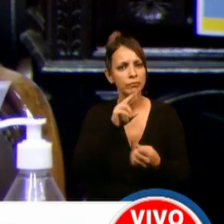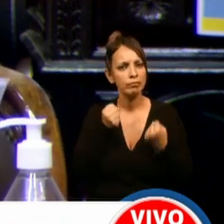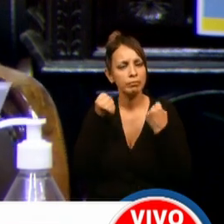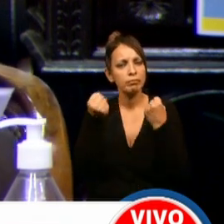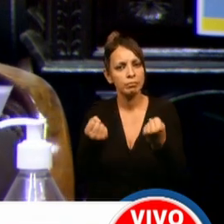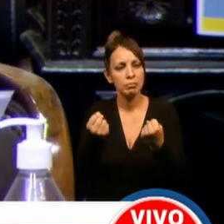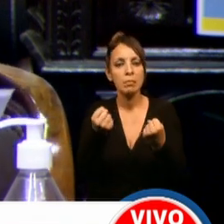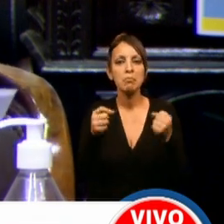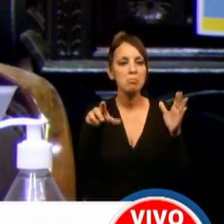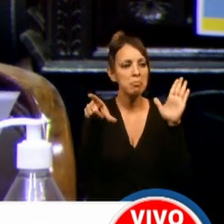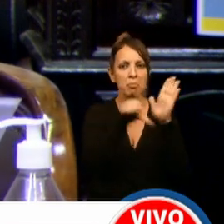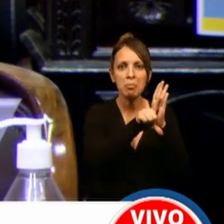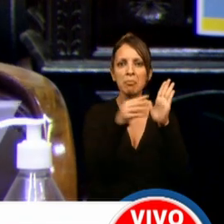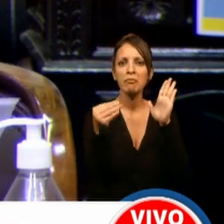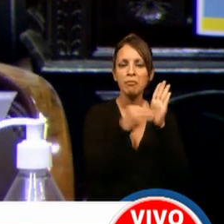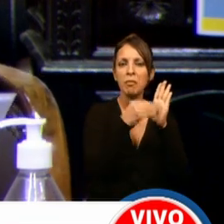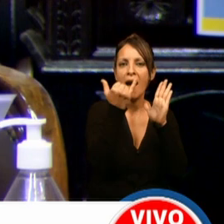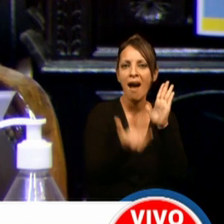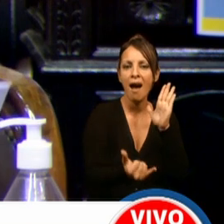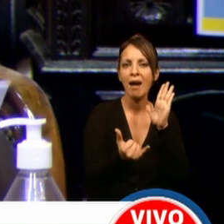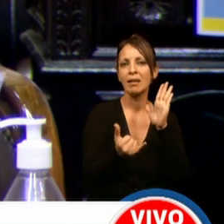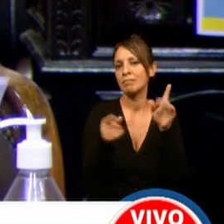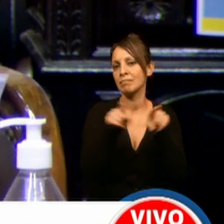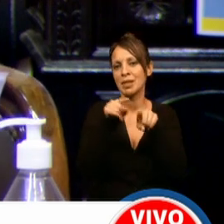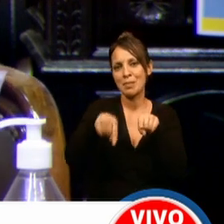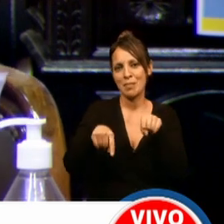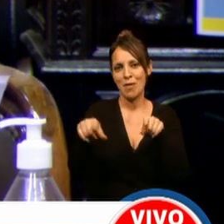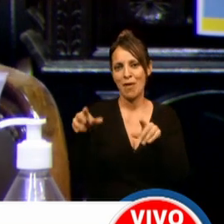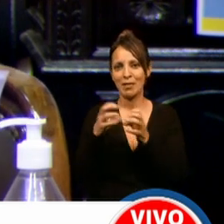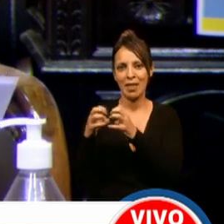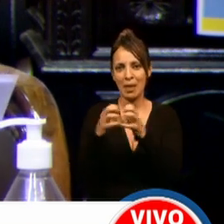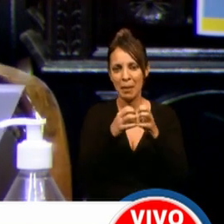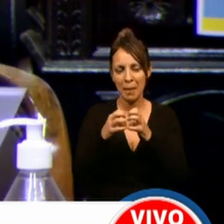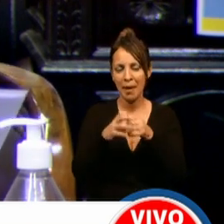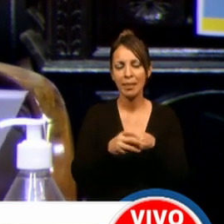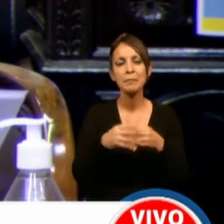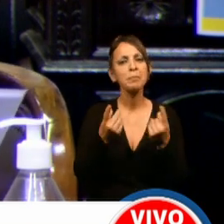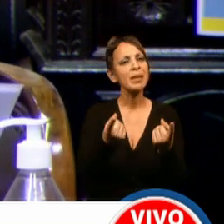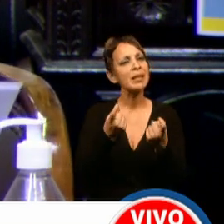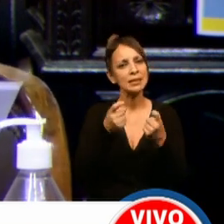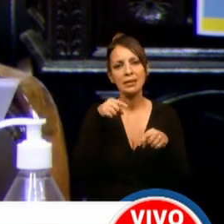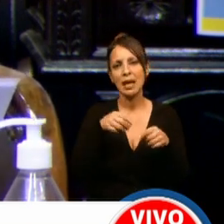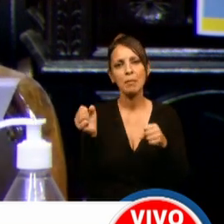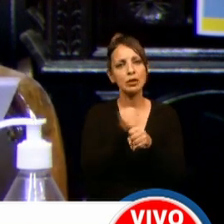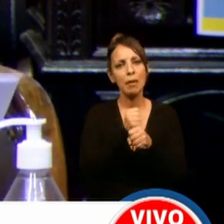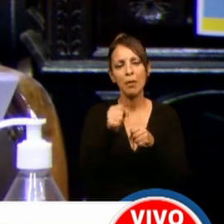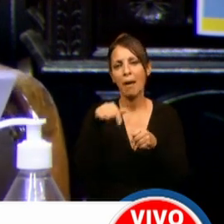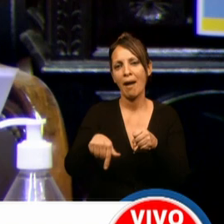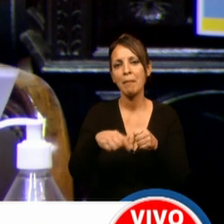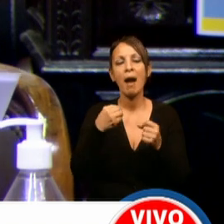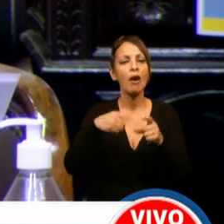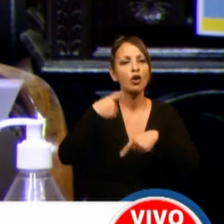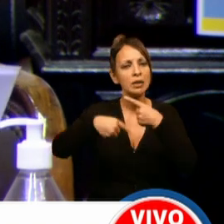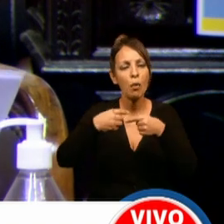reflejada en las leyes que estamos tratando en este recinto por eso es necesario aprobar esta iniciativa para seguir